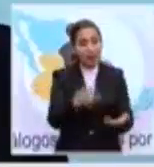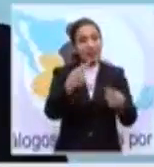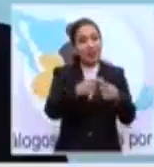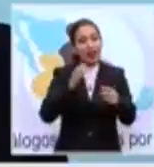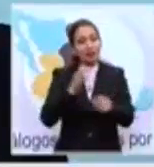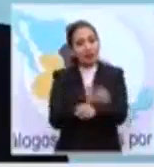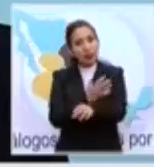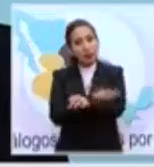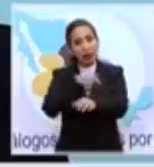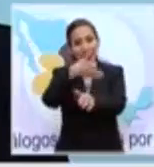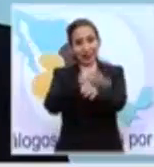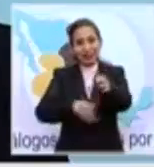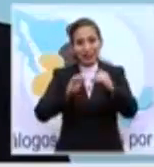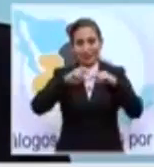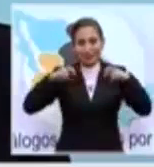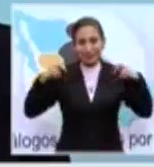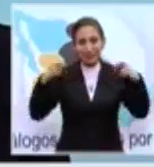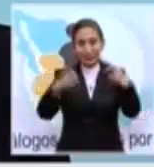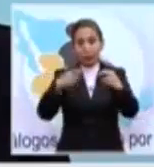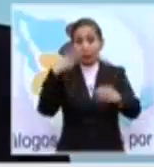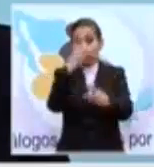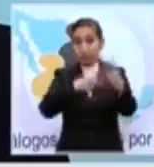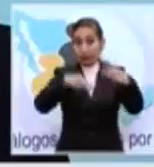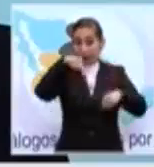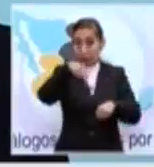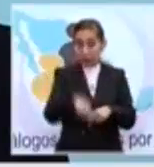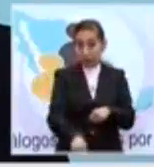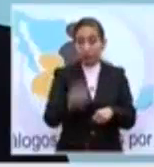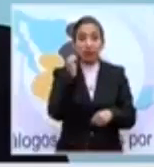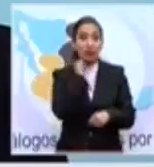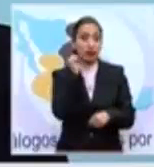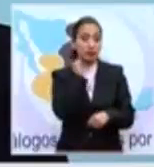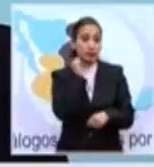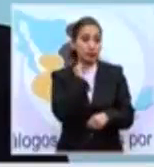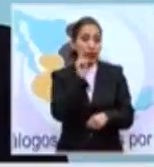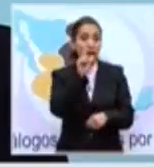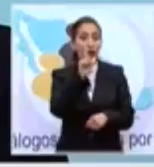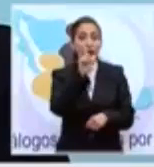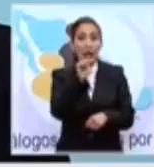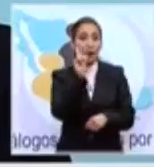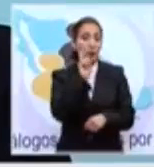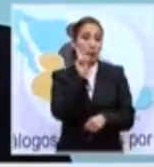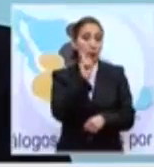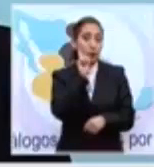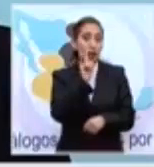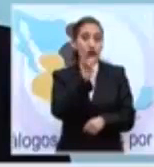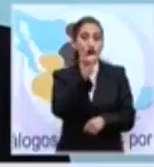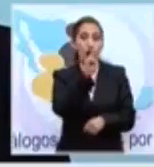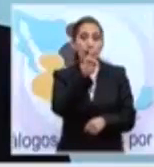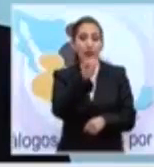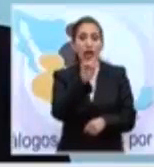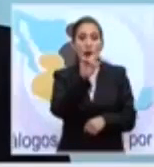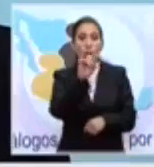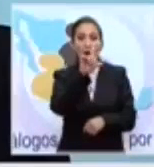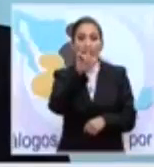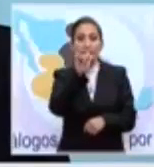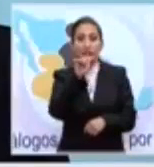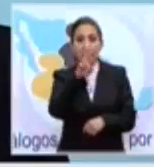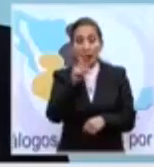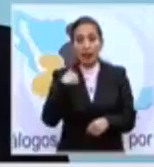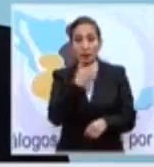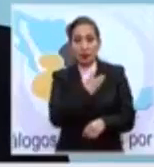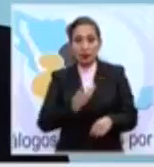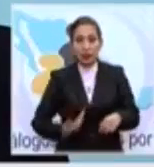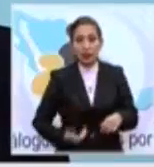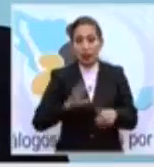nos acompañan esta tarde en la mesa. Se encuentran con nosotros los senadores, la senadora Lorena Cuellar Cisneros, ella